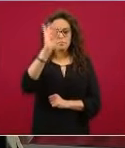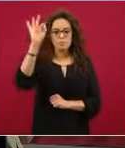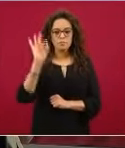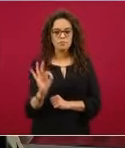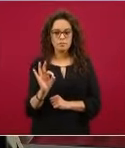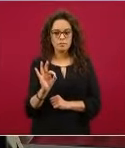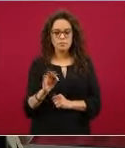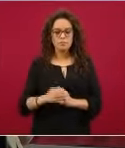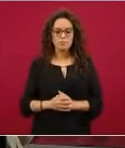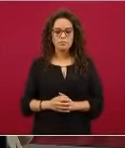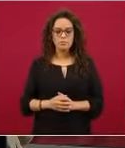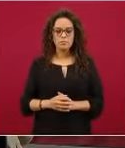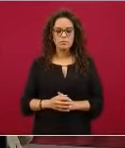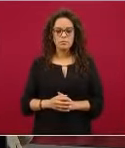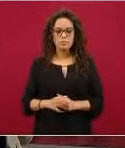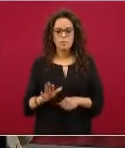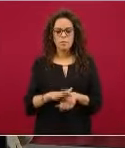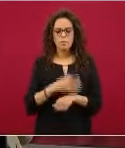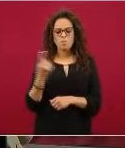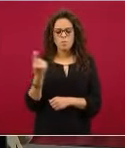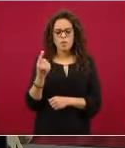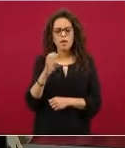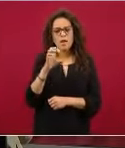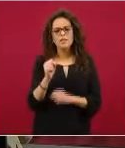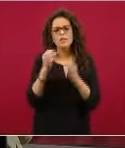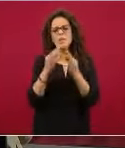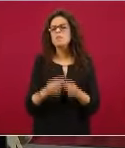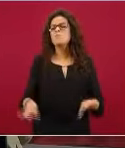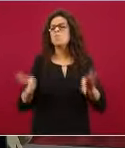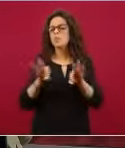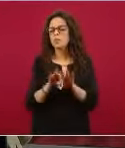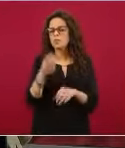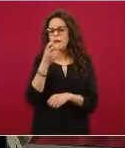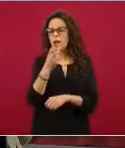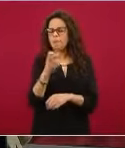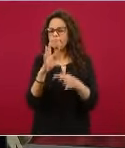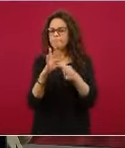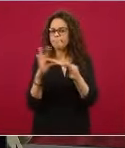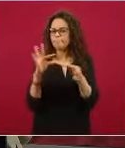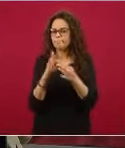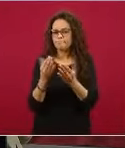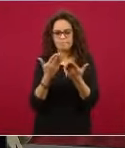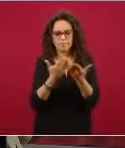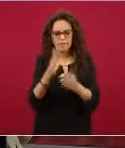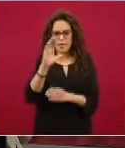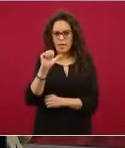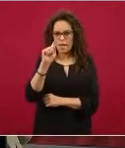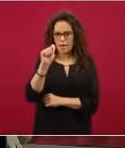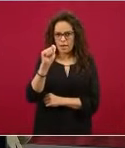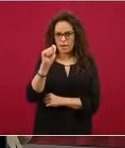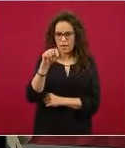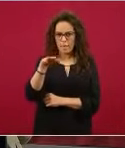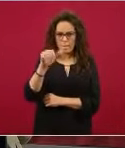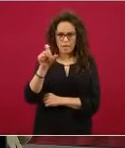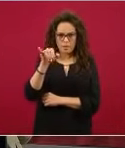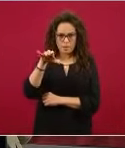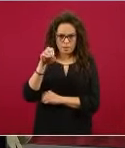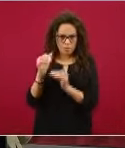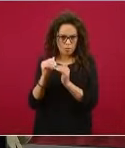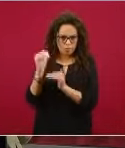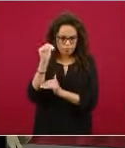33.5%. ¿Por qué creo que es importante hablar de este CAT máximo? Pues para que haya un precio